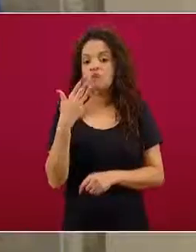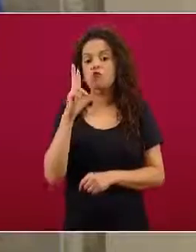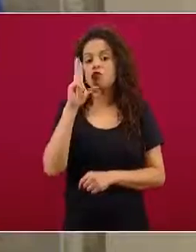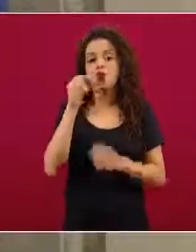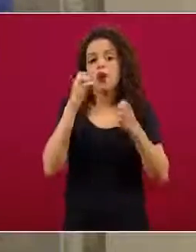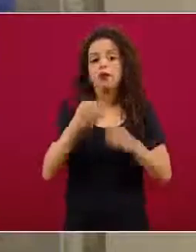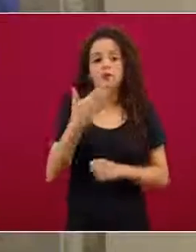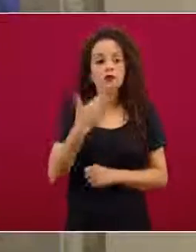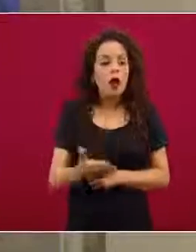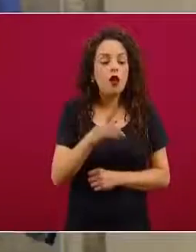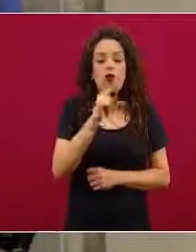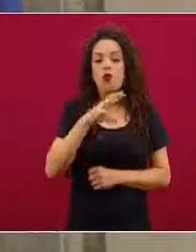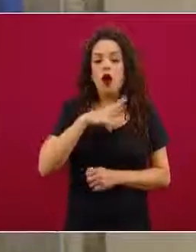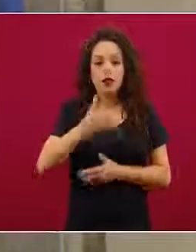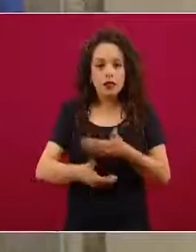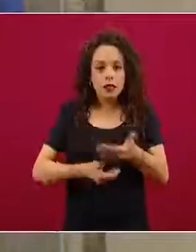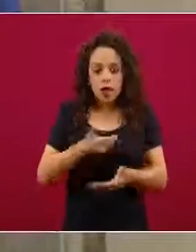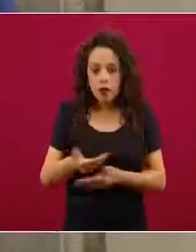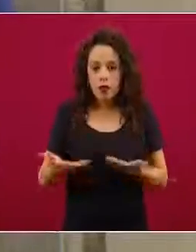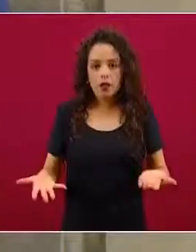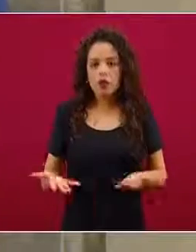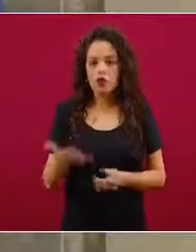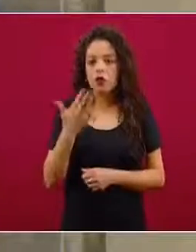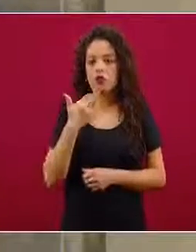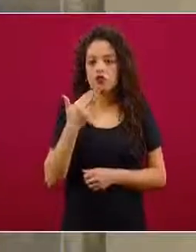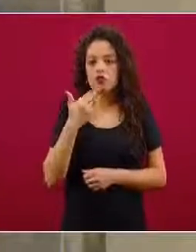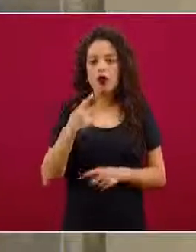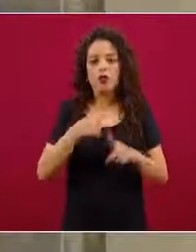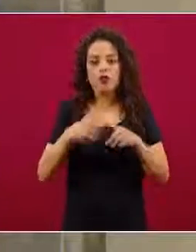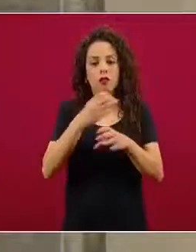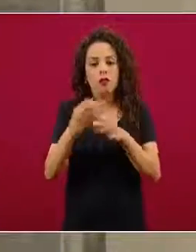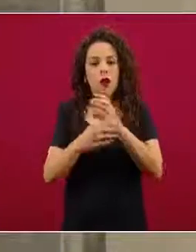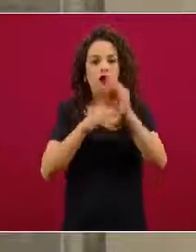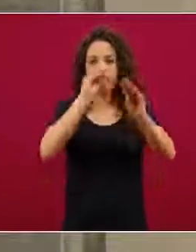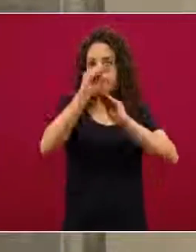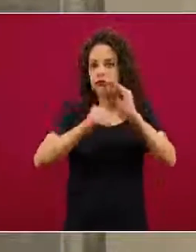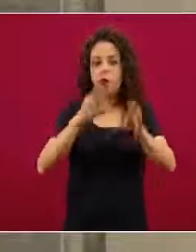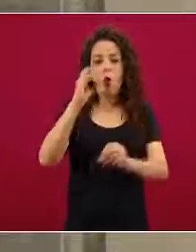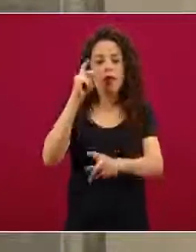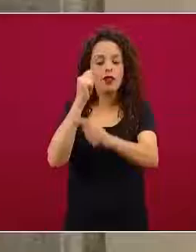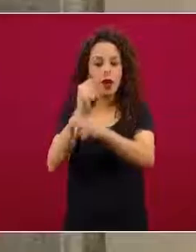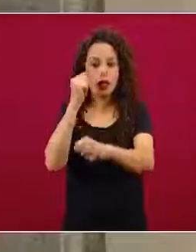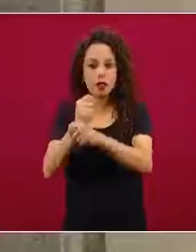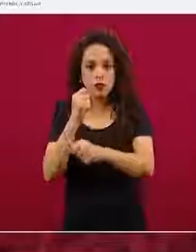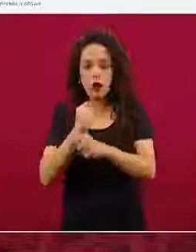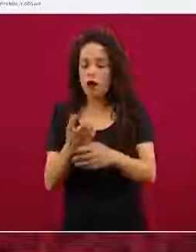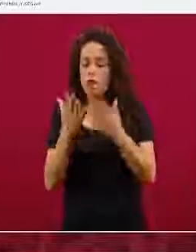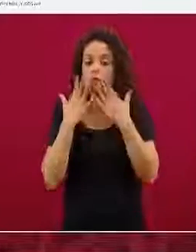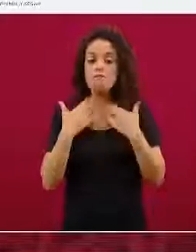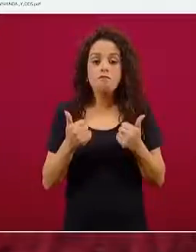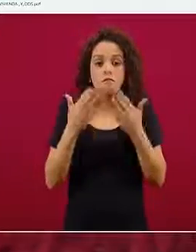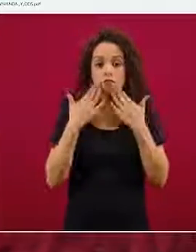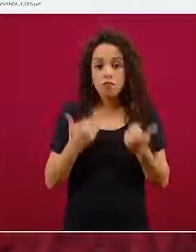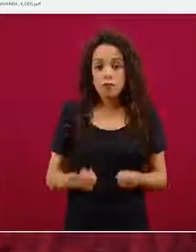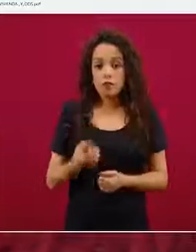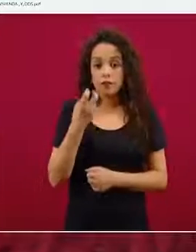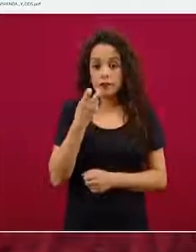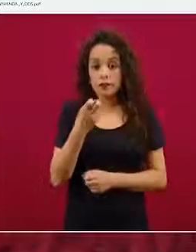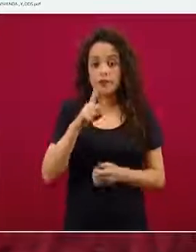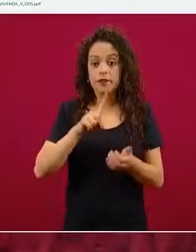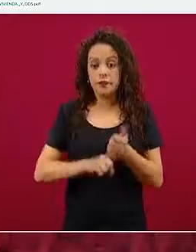tiene servicios, que no tienen acceso a equipamientos, a transporte público, y esto se conoce como